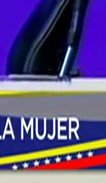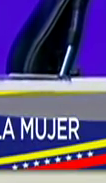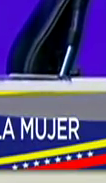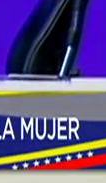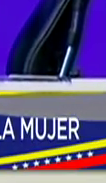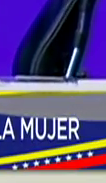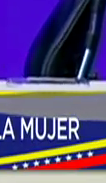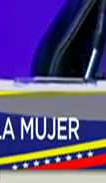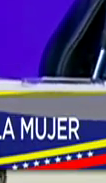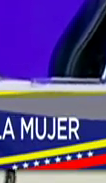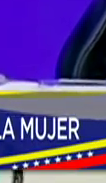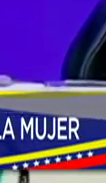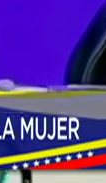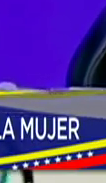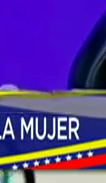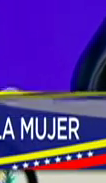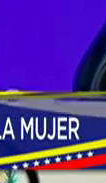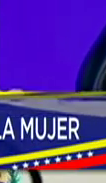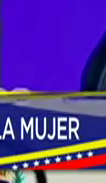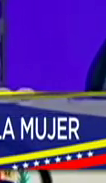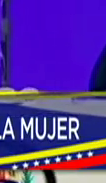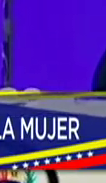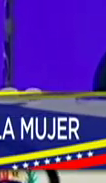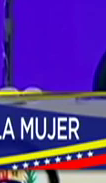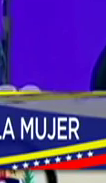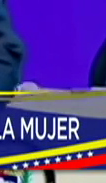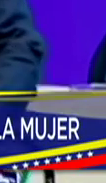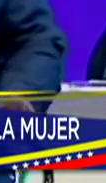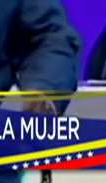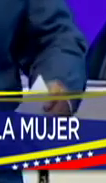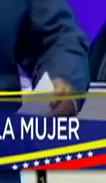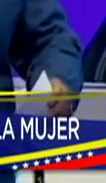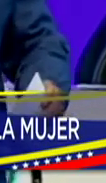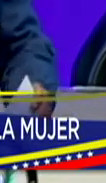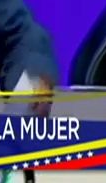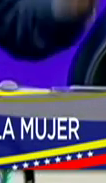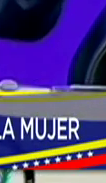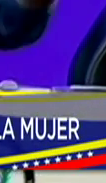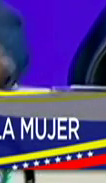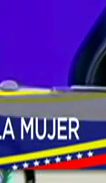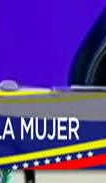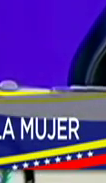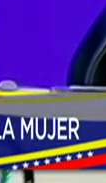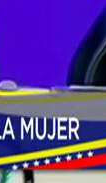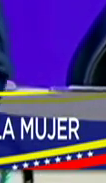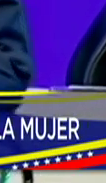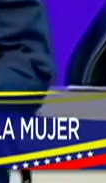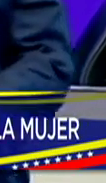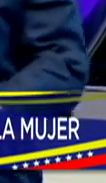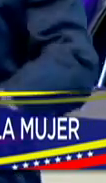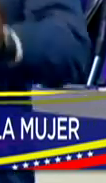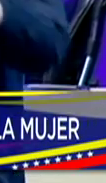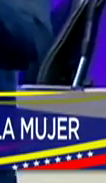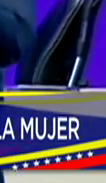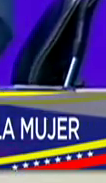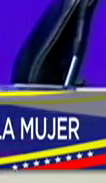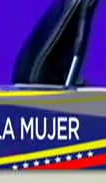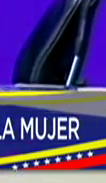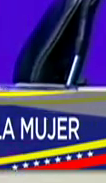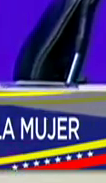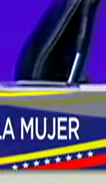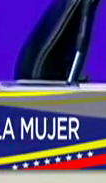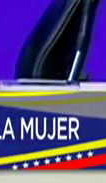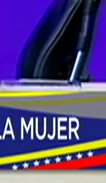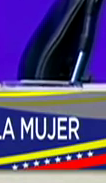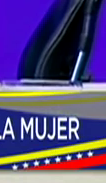El vértice de la independencia y el emprendimiento económico, mujer, y la creación de Credimujer. El